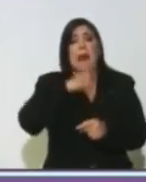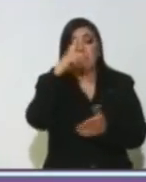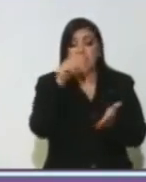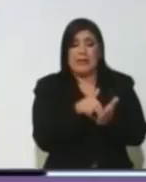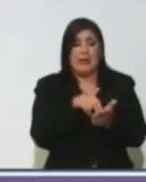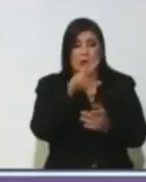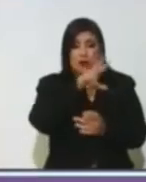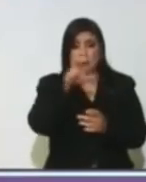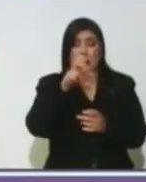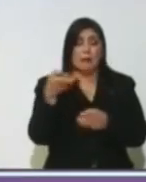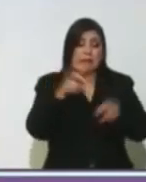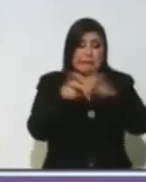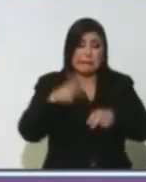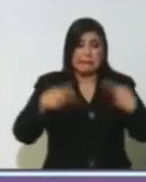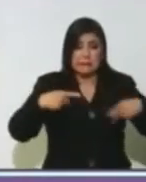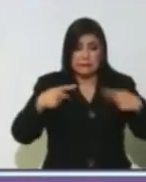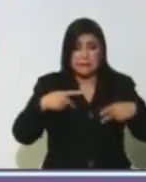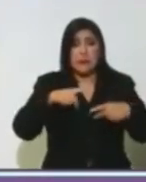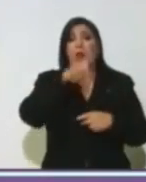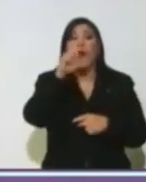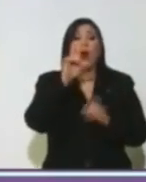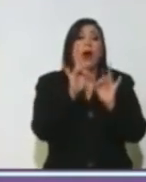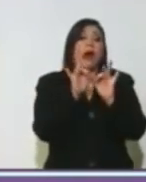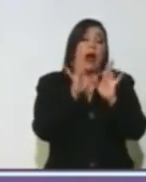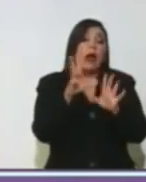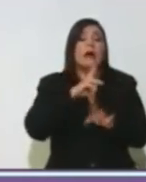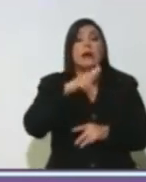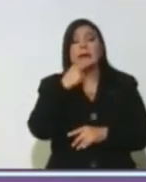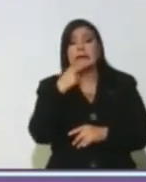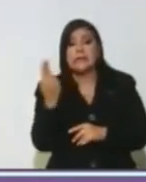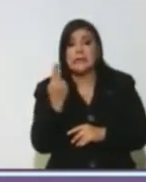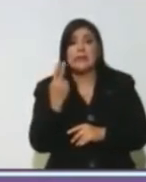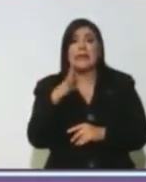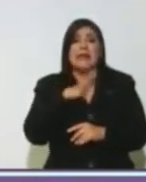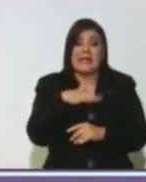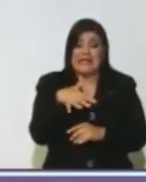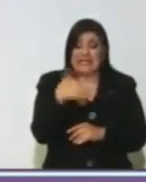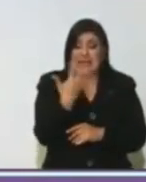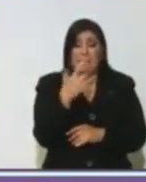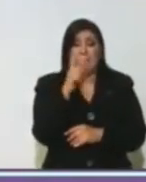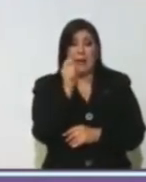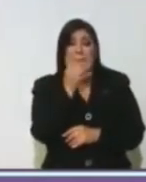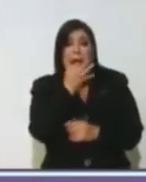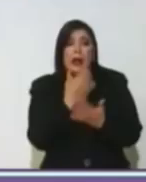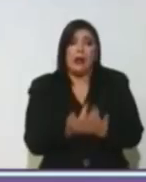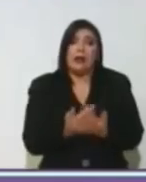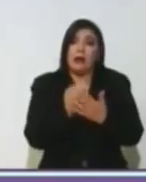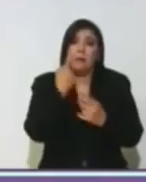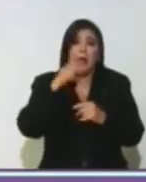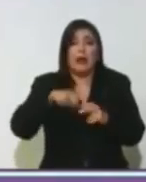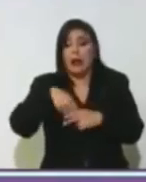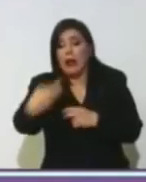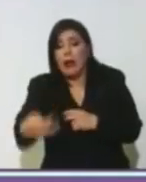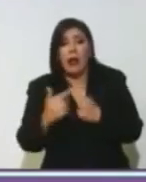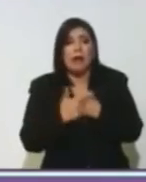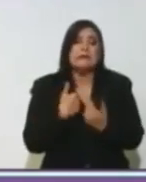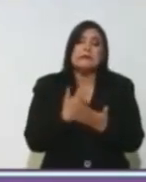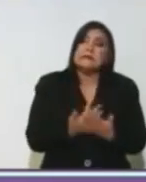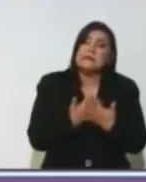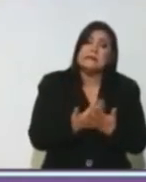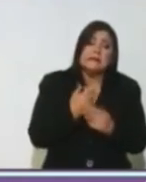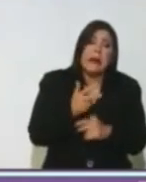personas y que cuando hay un suicidio significan 15 o 20 minutos de espera lo que significa que